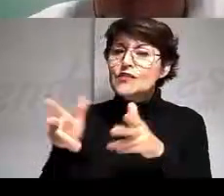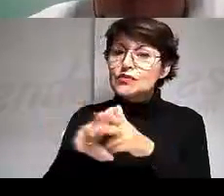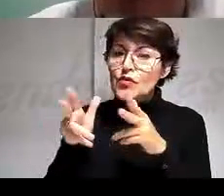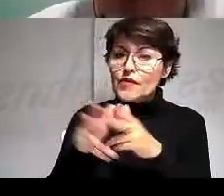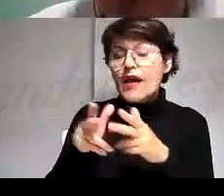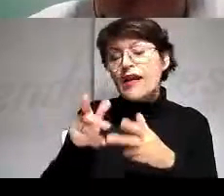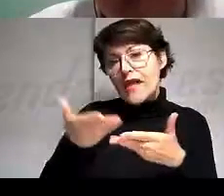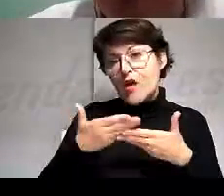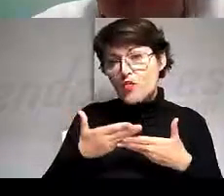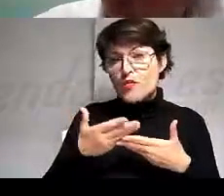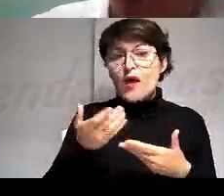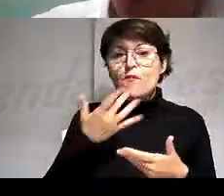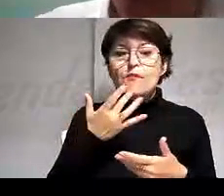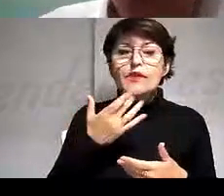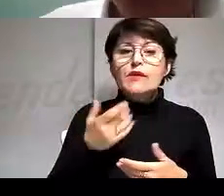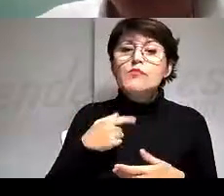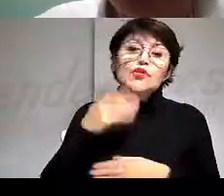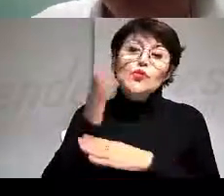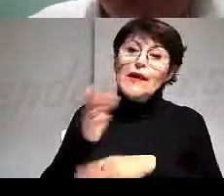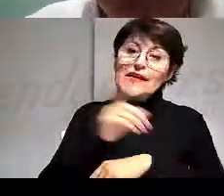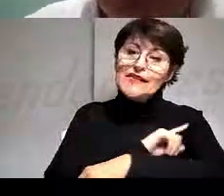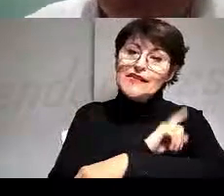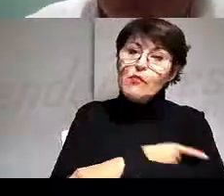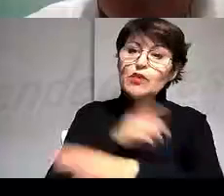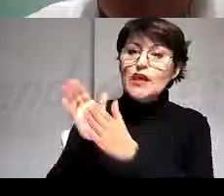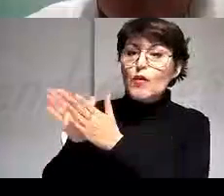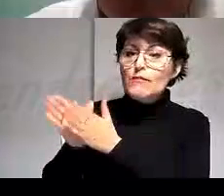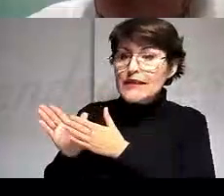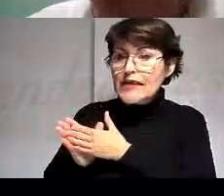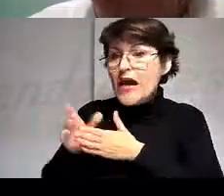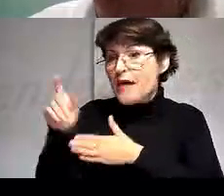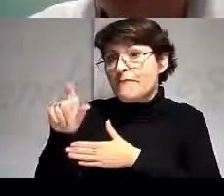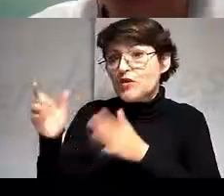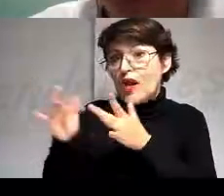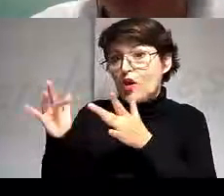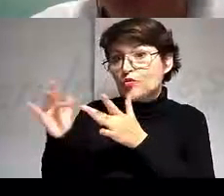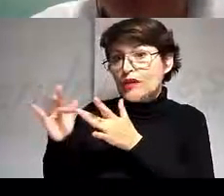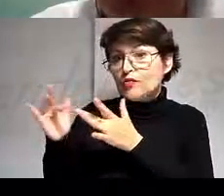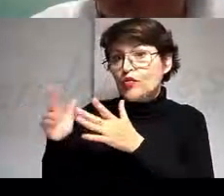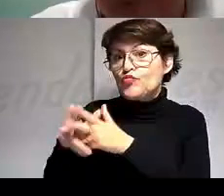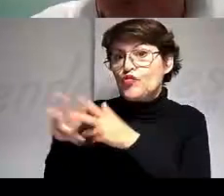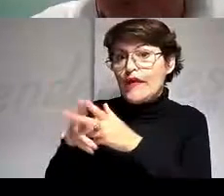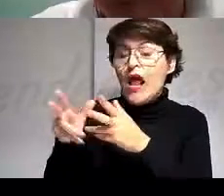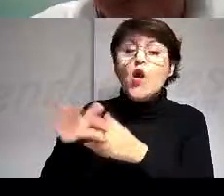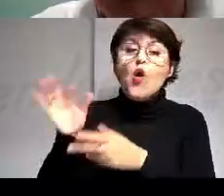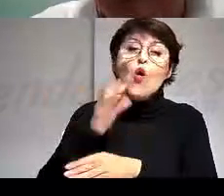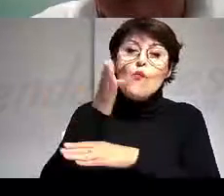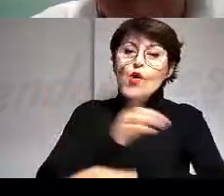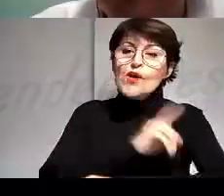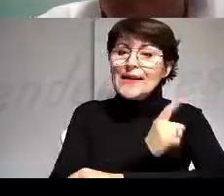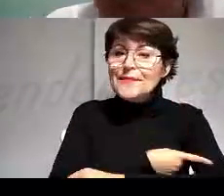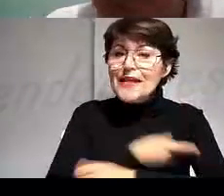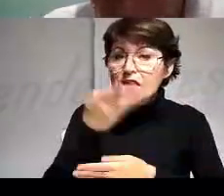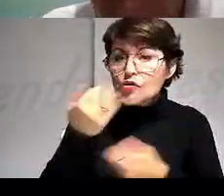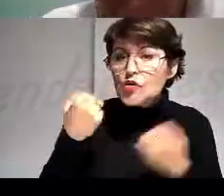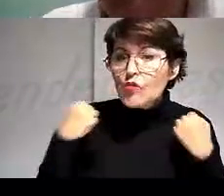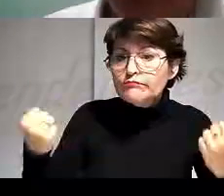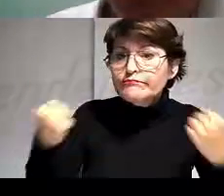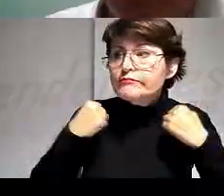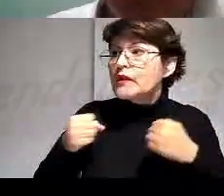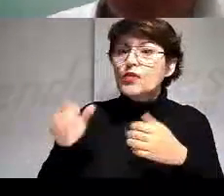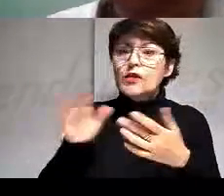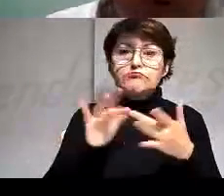sobre todo si haces ejercicio físico en compañía de otras personas o si te apuntas a un gimnasio y tienes donde